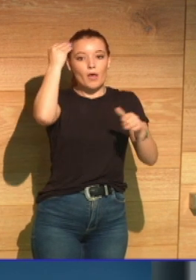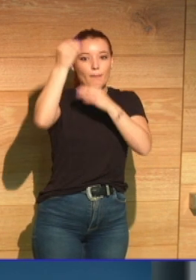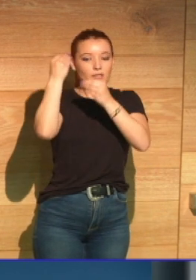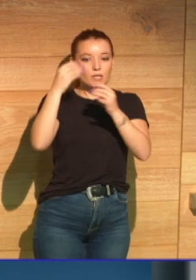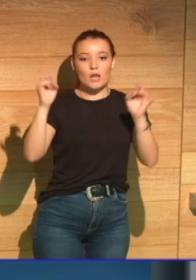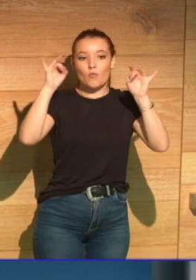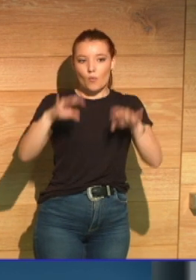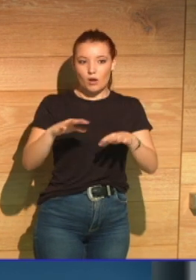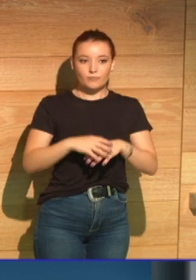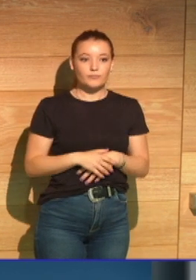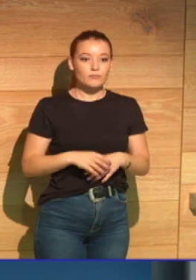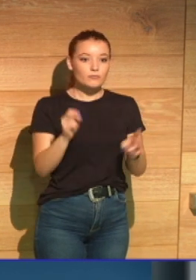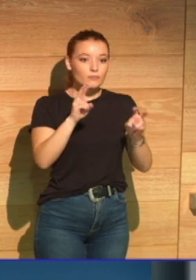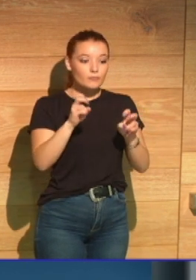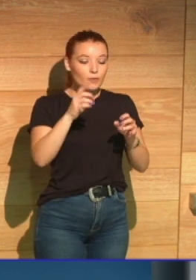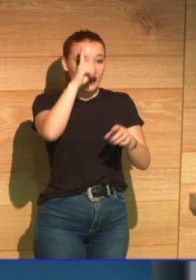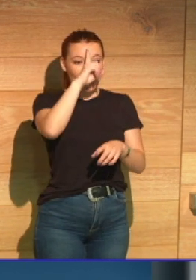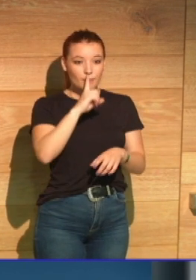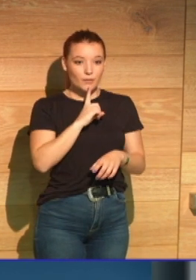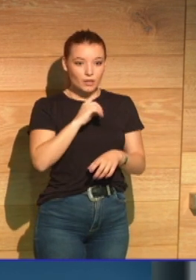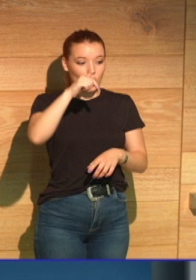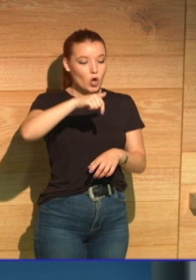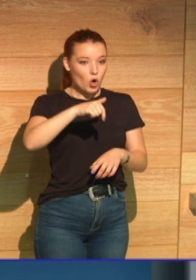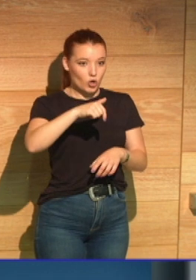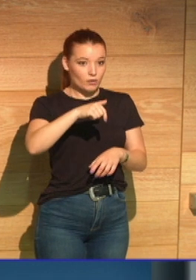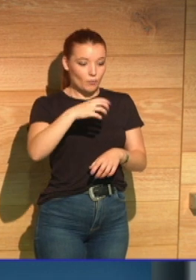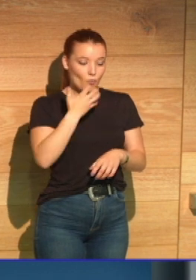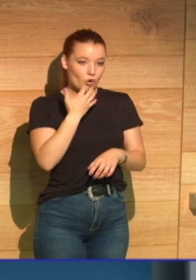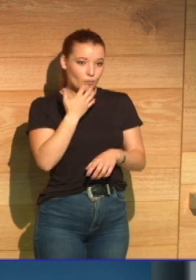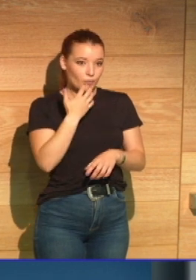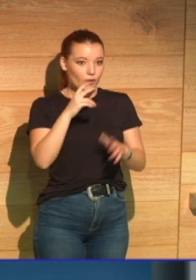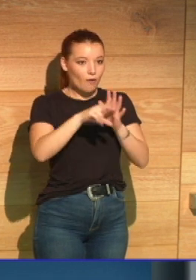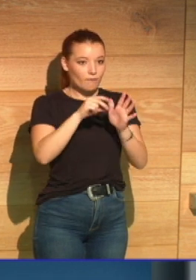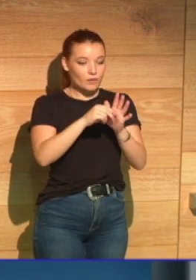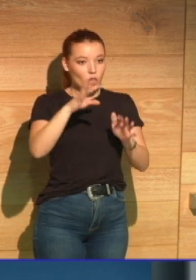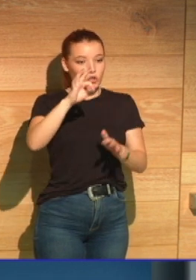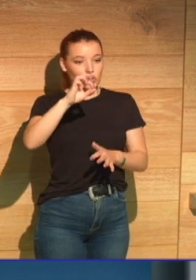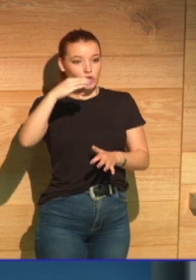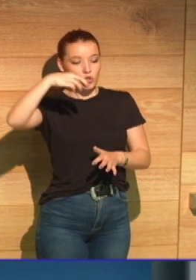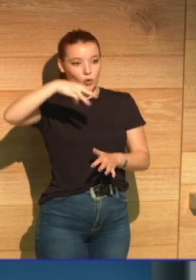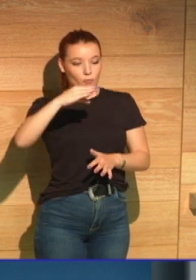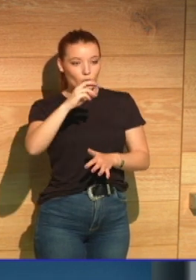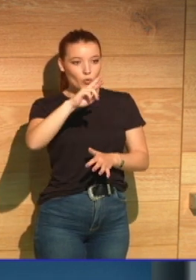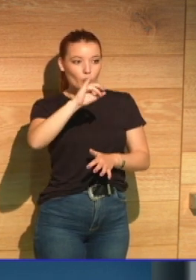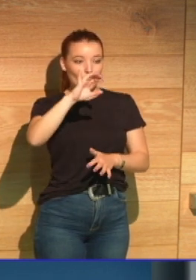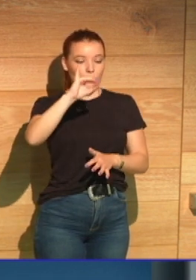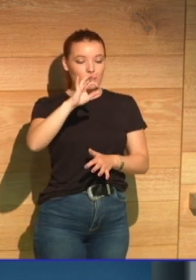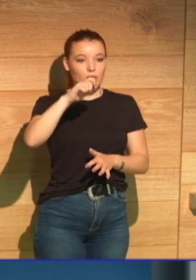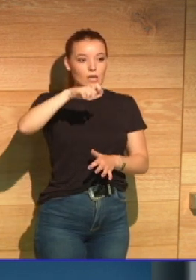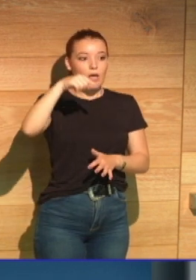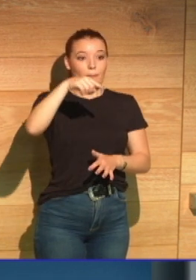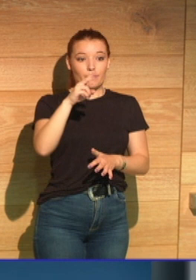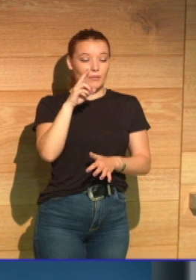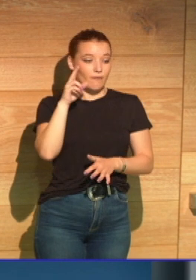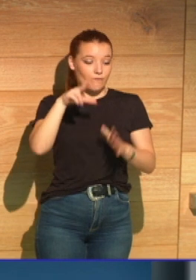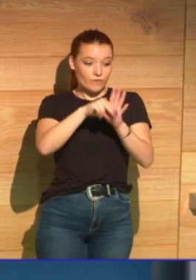el diseño de contenidos hablamos de la imagen y hablamos de cómo hoy este video, por ejemplo, el video de Tom Cruise buscando ser presidente de los Estados Unidos, un video